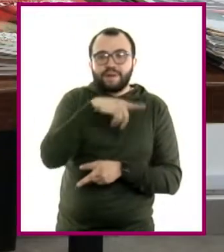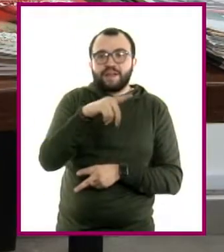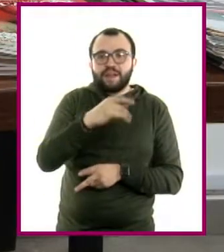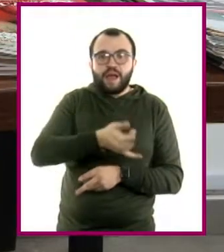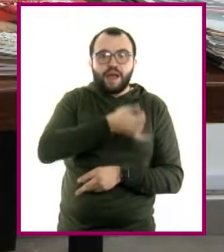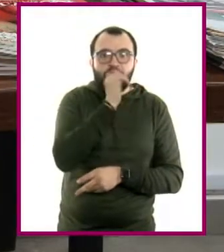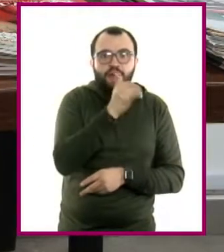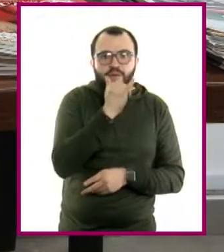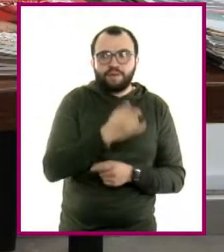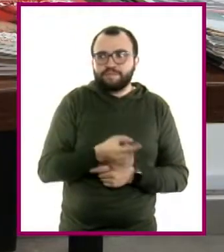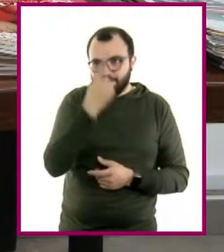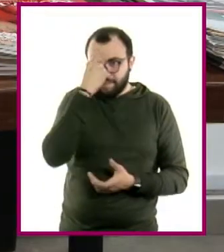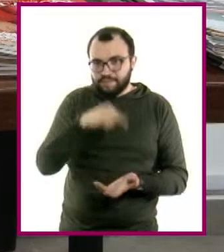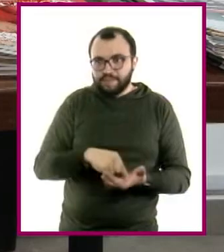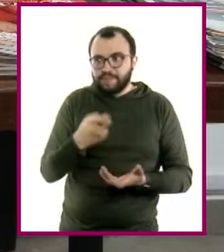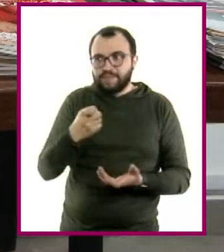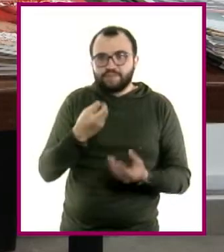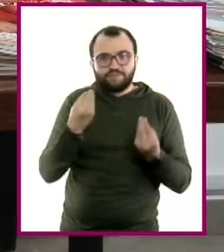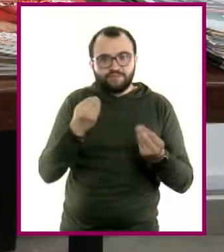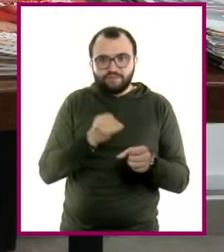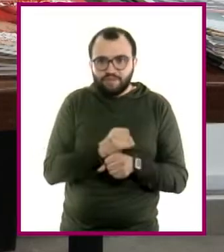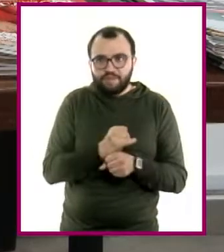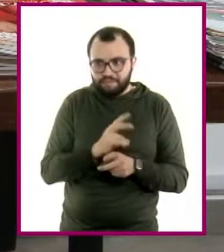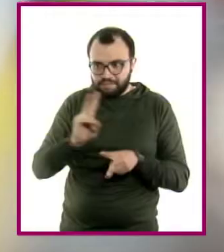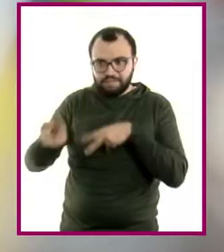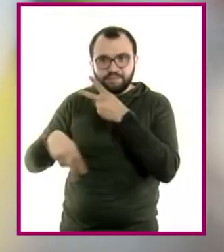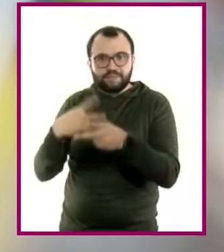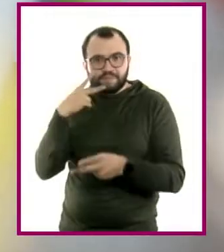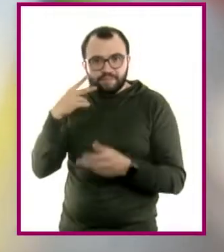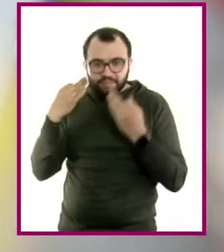Fer. Sí, vamos a mostrárselo a Mireya.